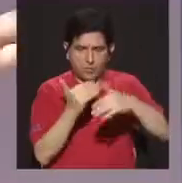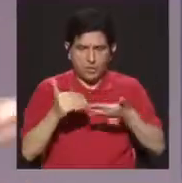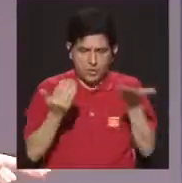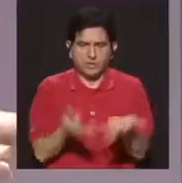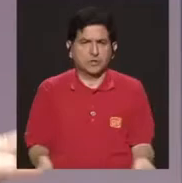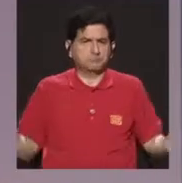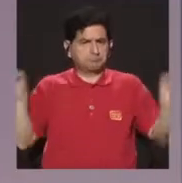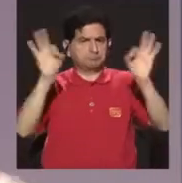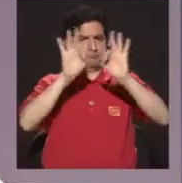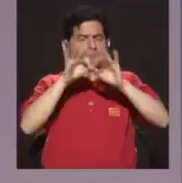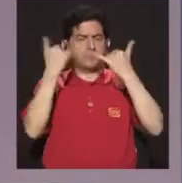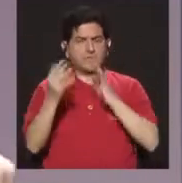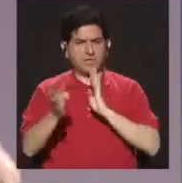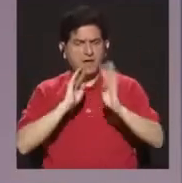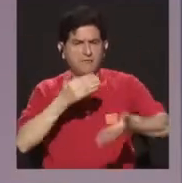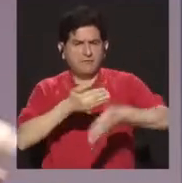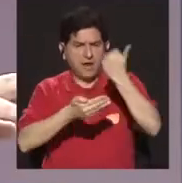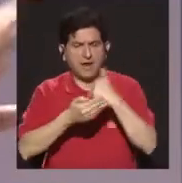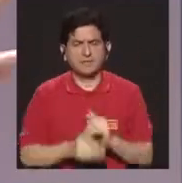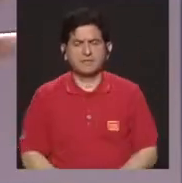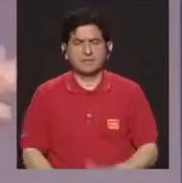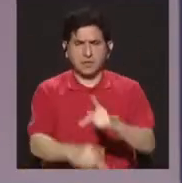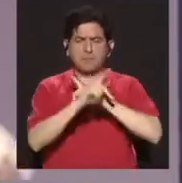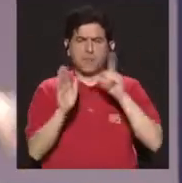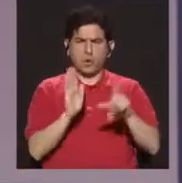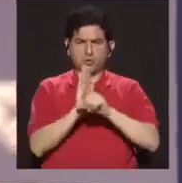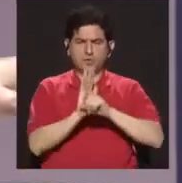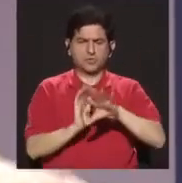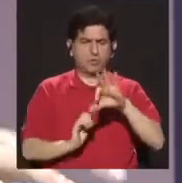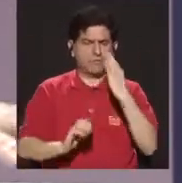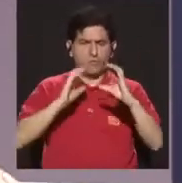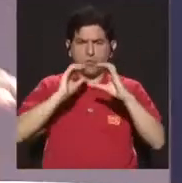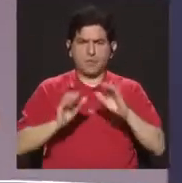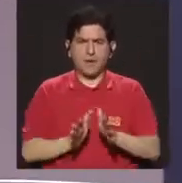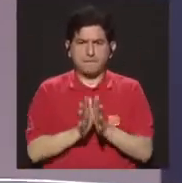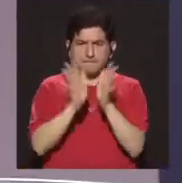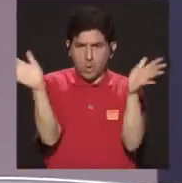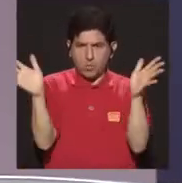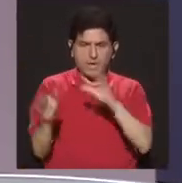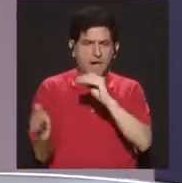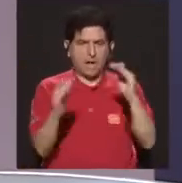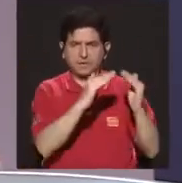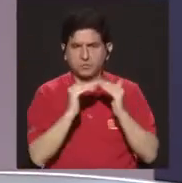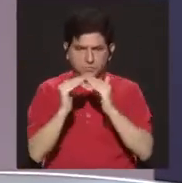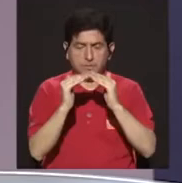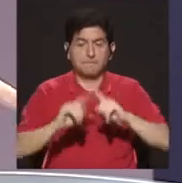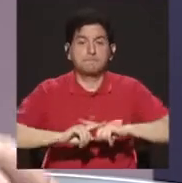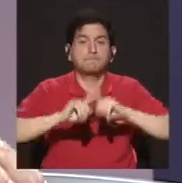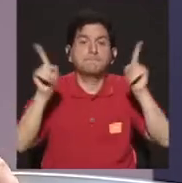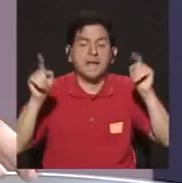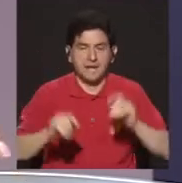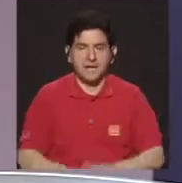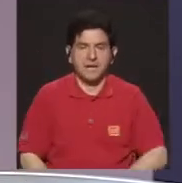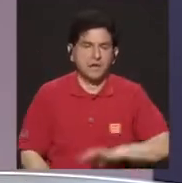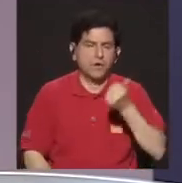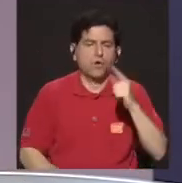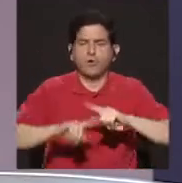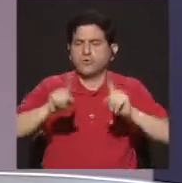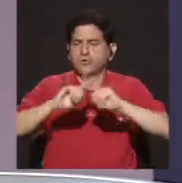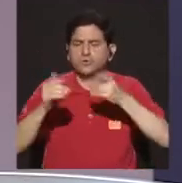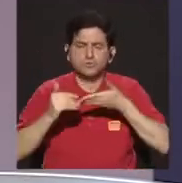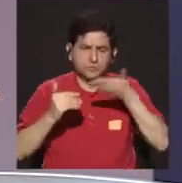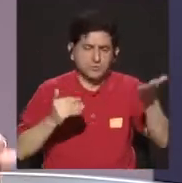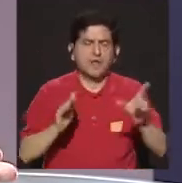importantísimos uno el que ya estamos hablando de las reservas para para medios públicos y pues comunitarios pero además trae otra diversidad de